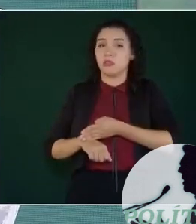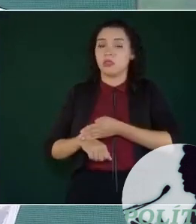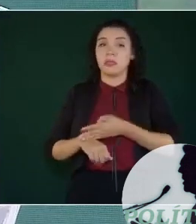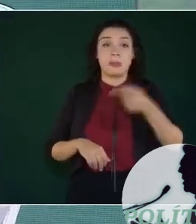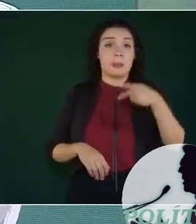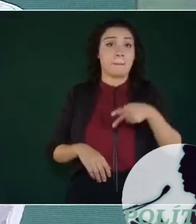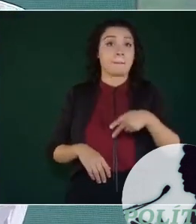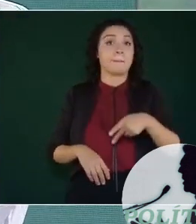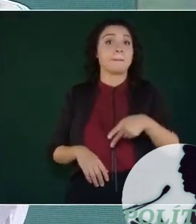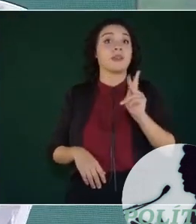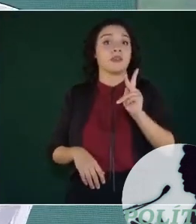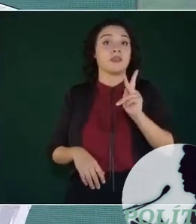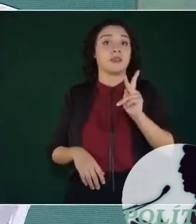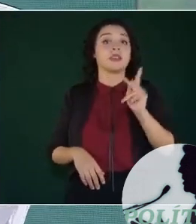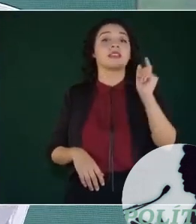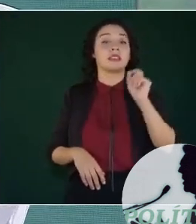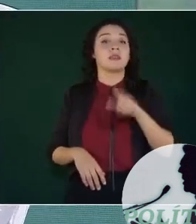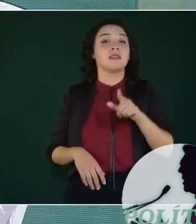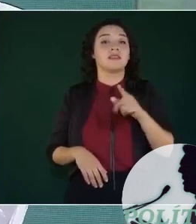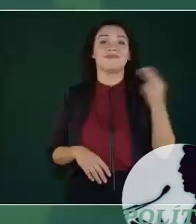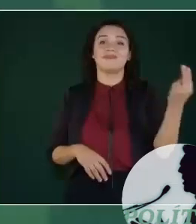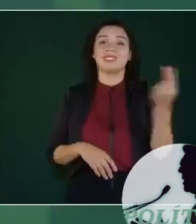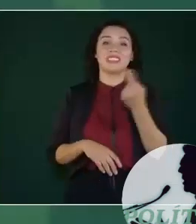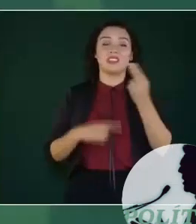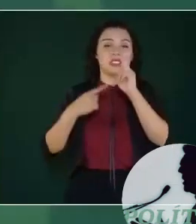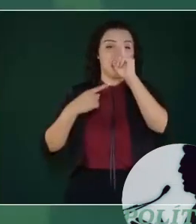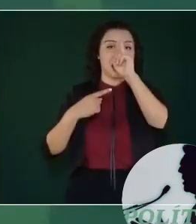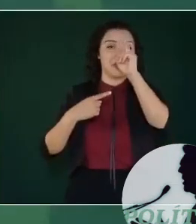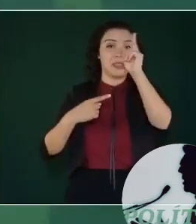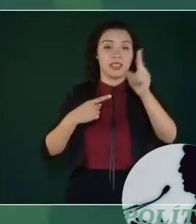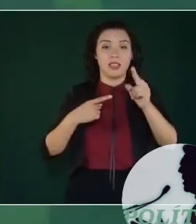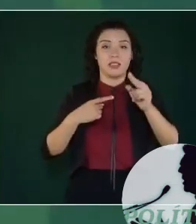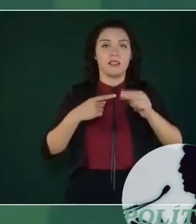es evitar la repetición,